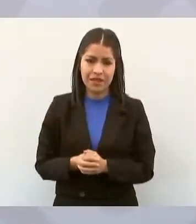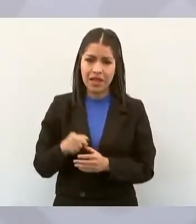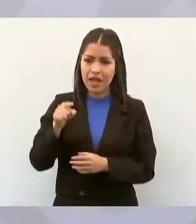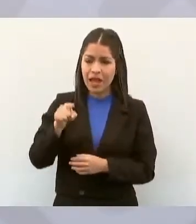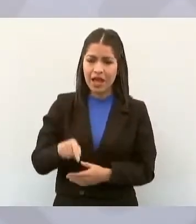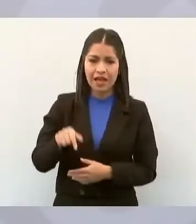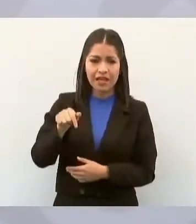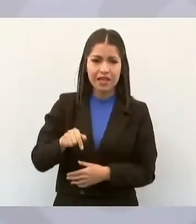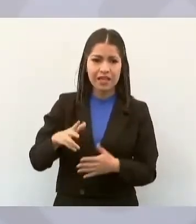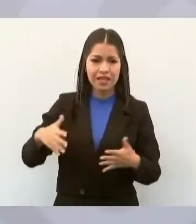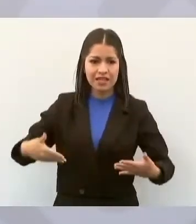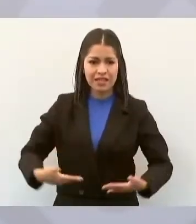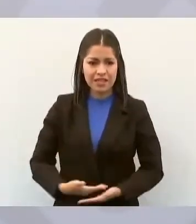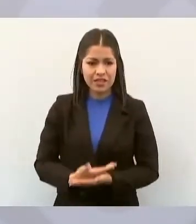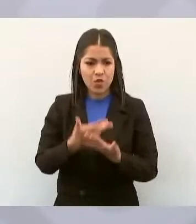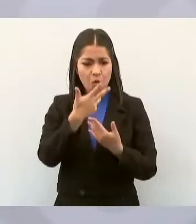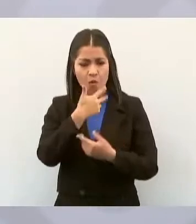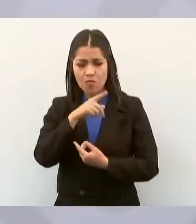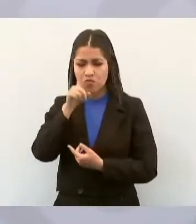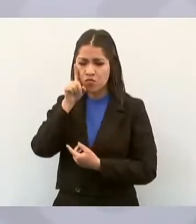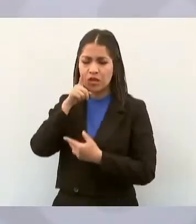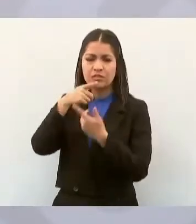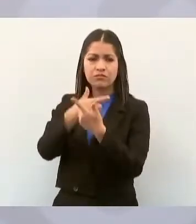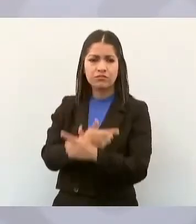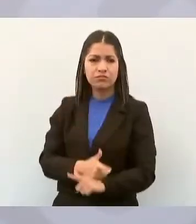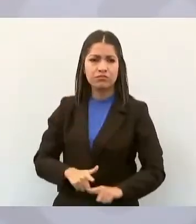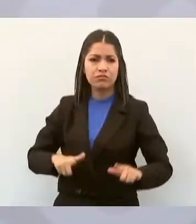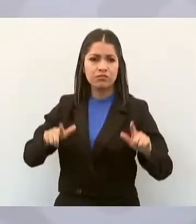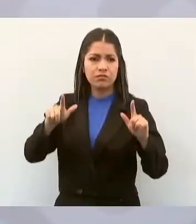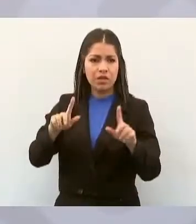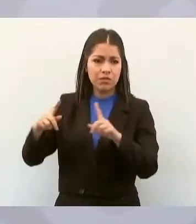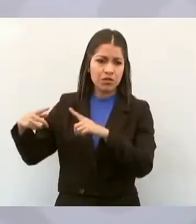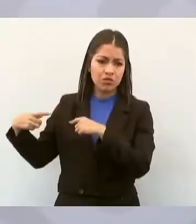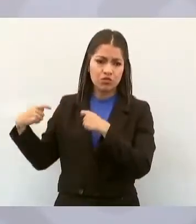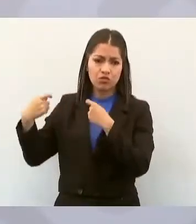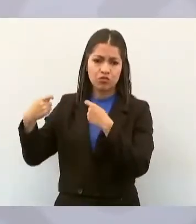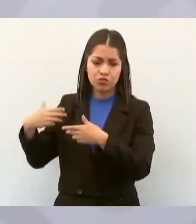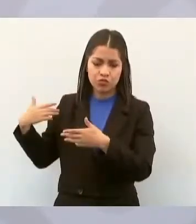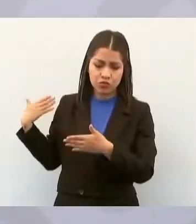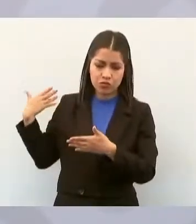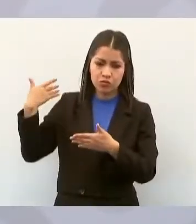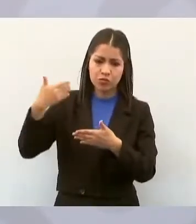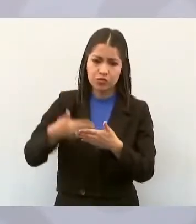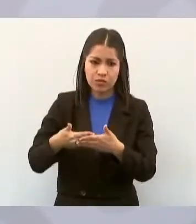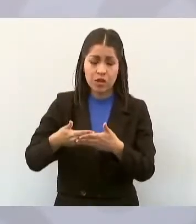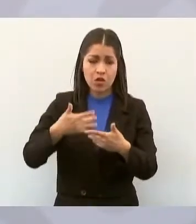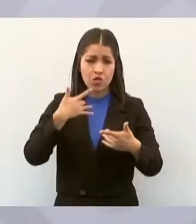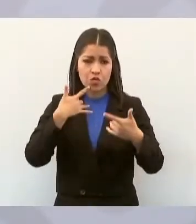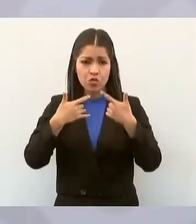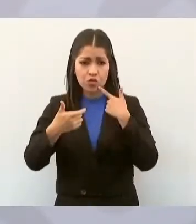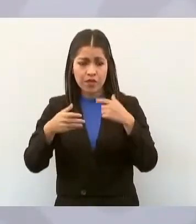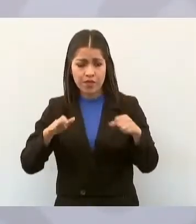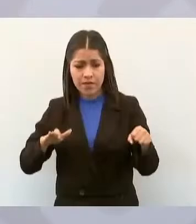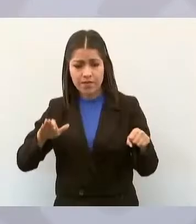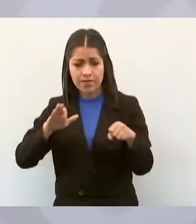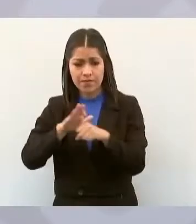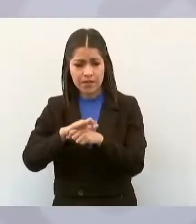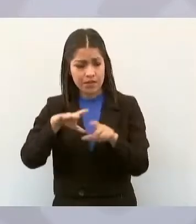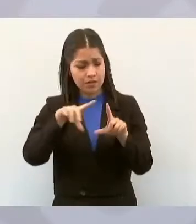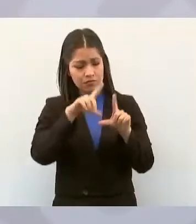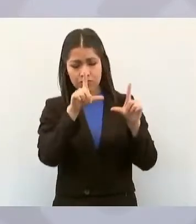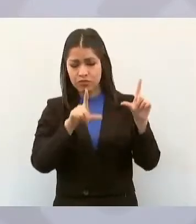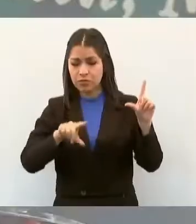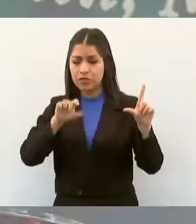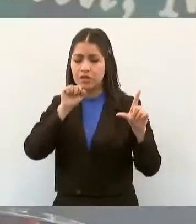de mujeres y hombres libres que a lo largo de las generaciones han luchado por la patria, por la